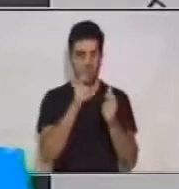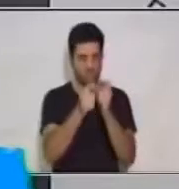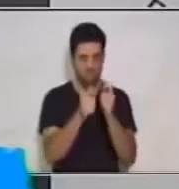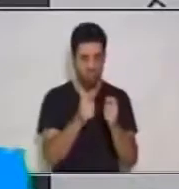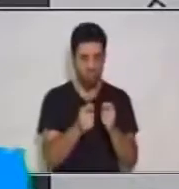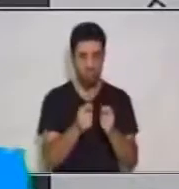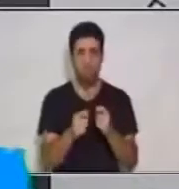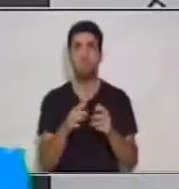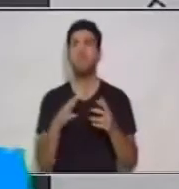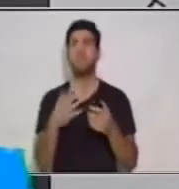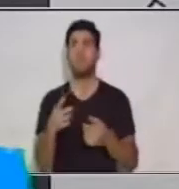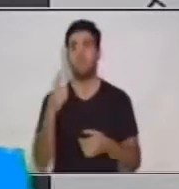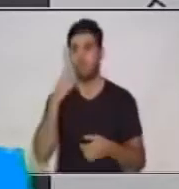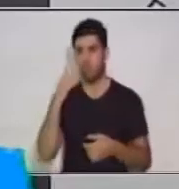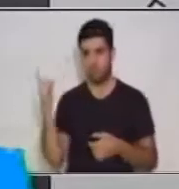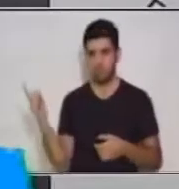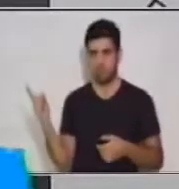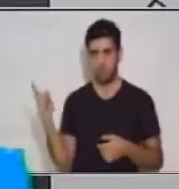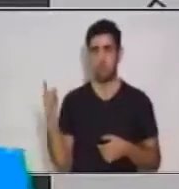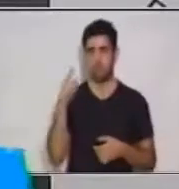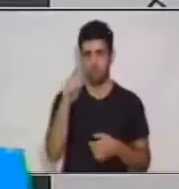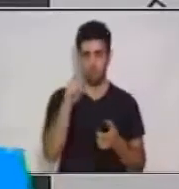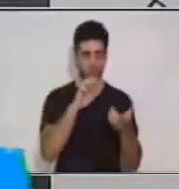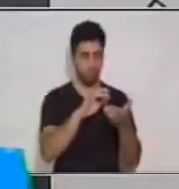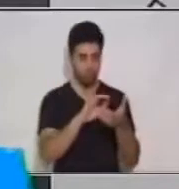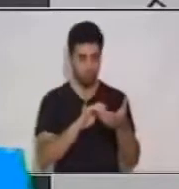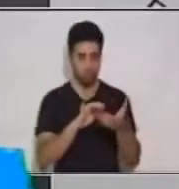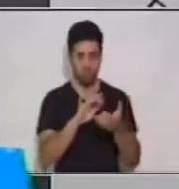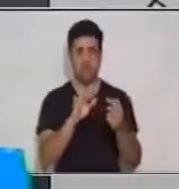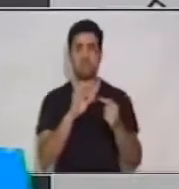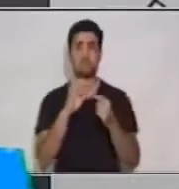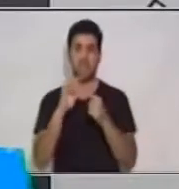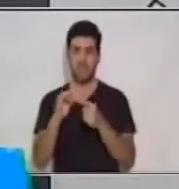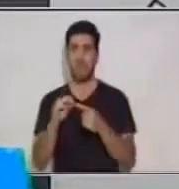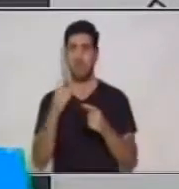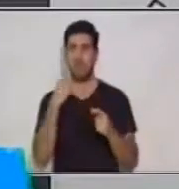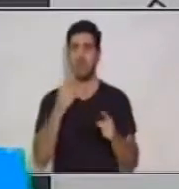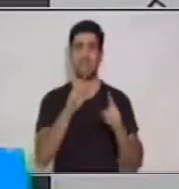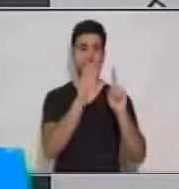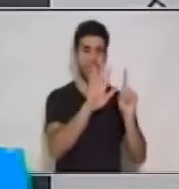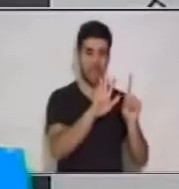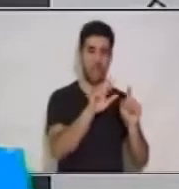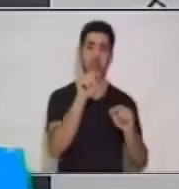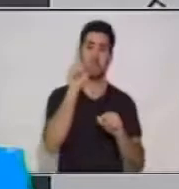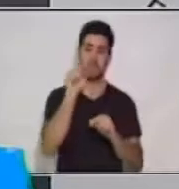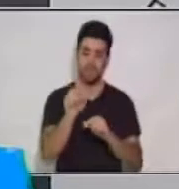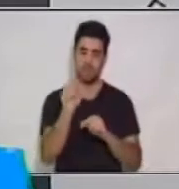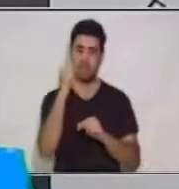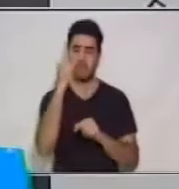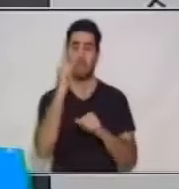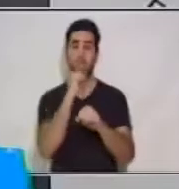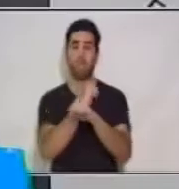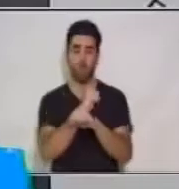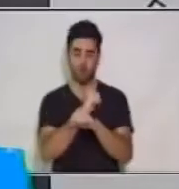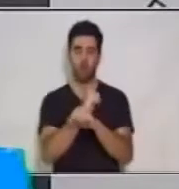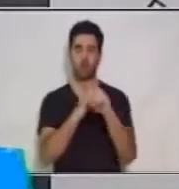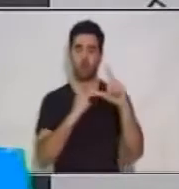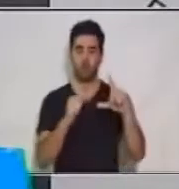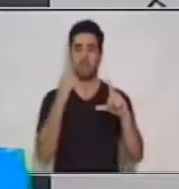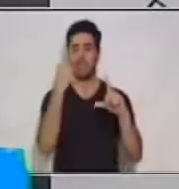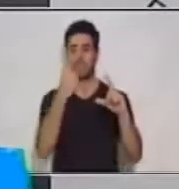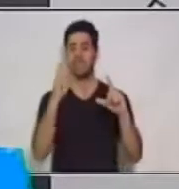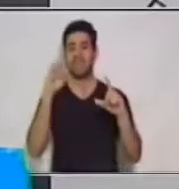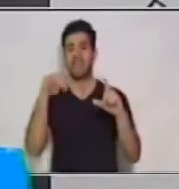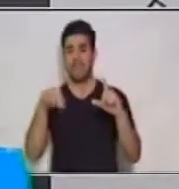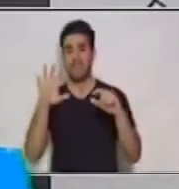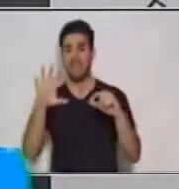teclear esto, así como aparece. 6, le vas a colocar la función por 6 por